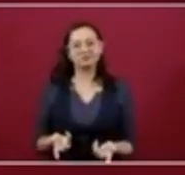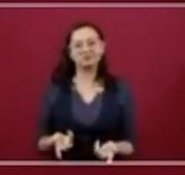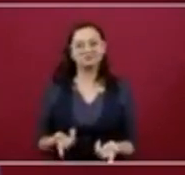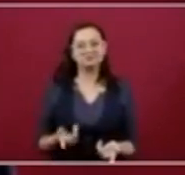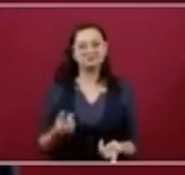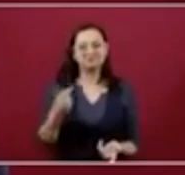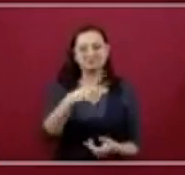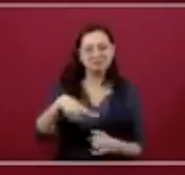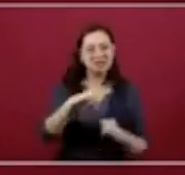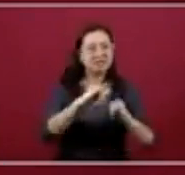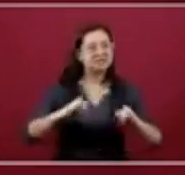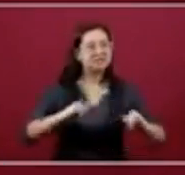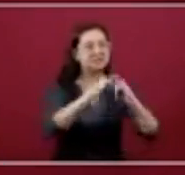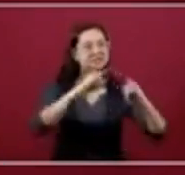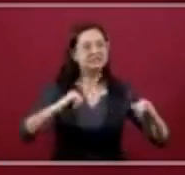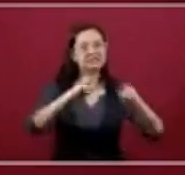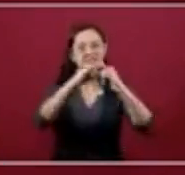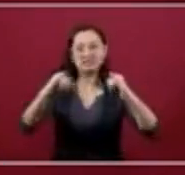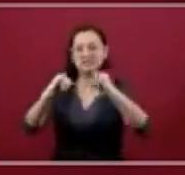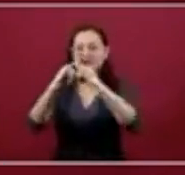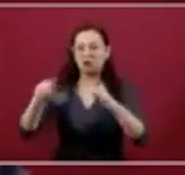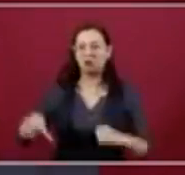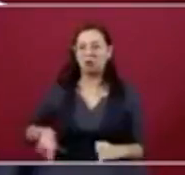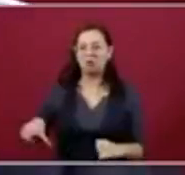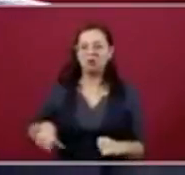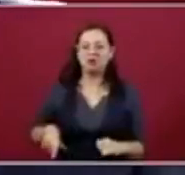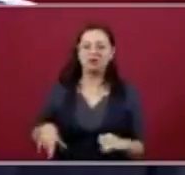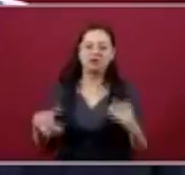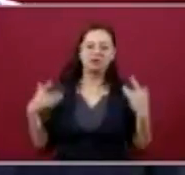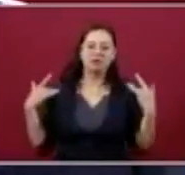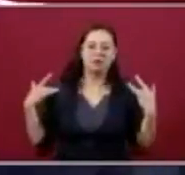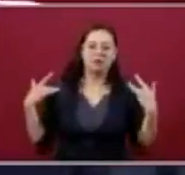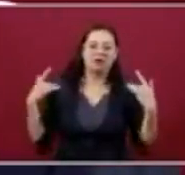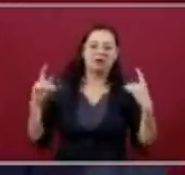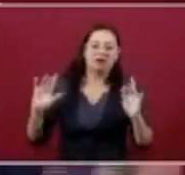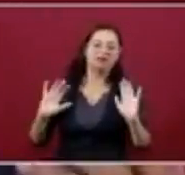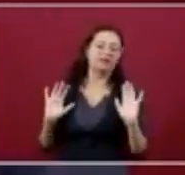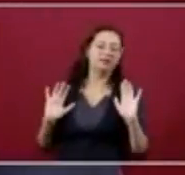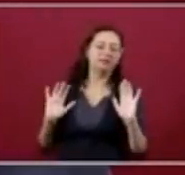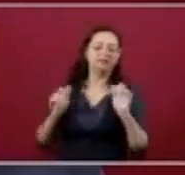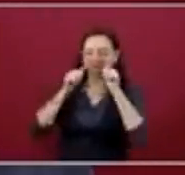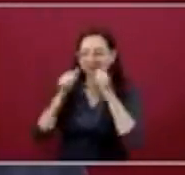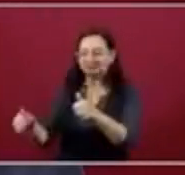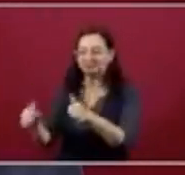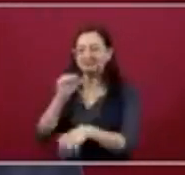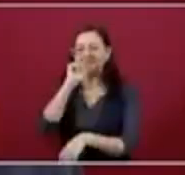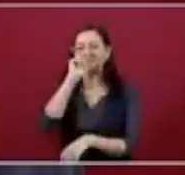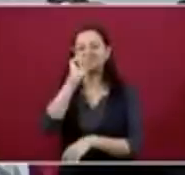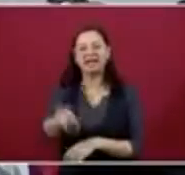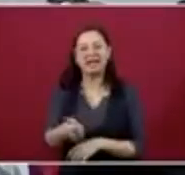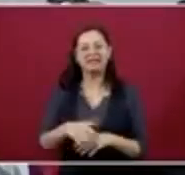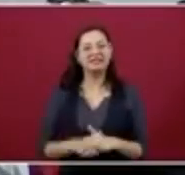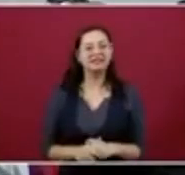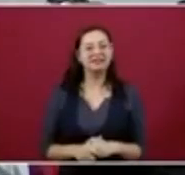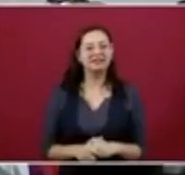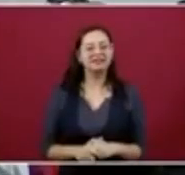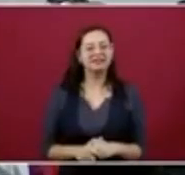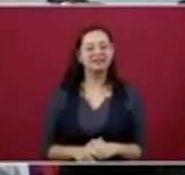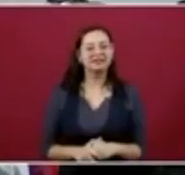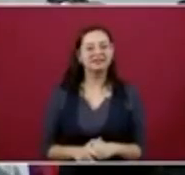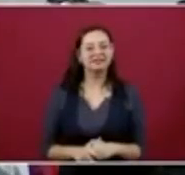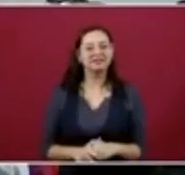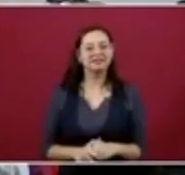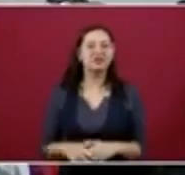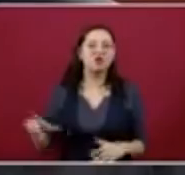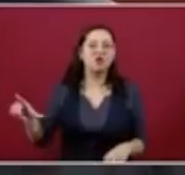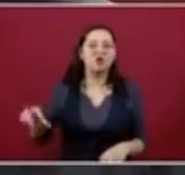dependencias no se ocupaban. El gobierno llegó a convertirse